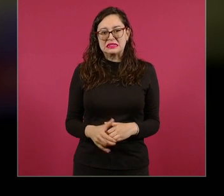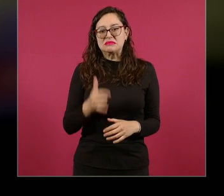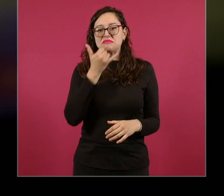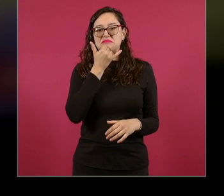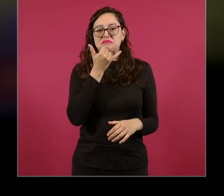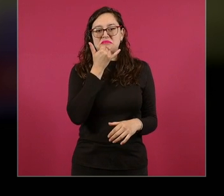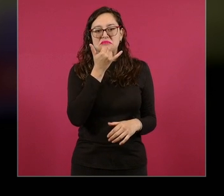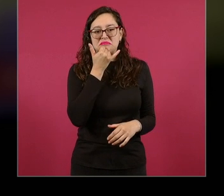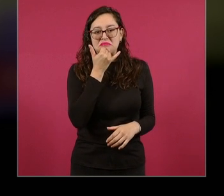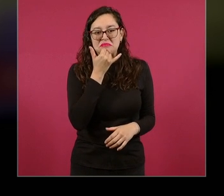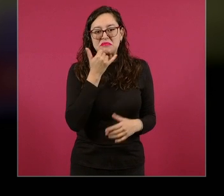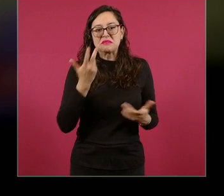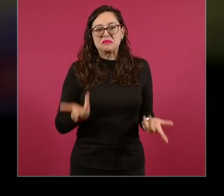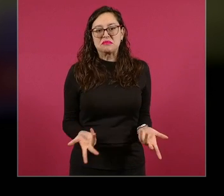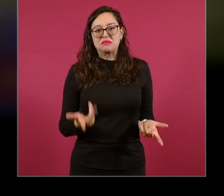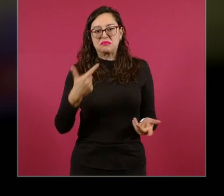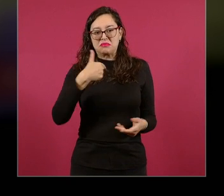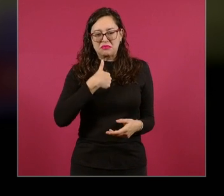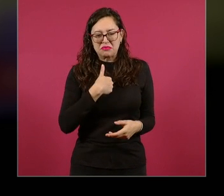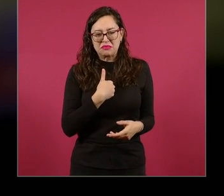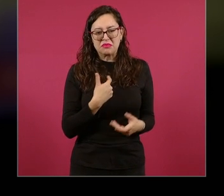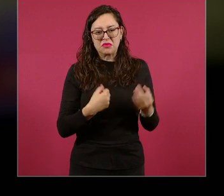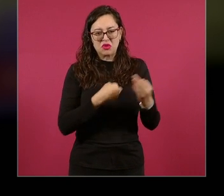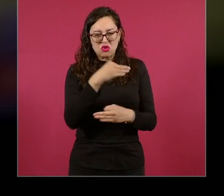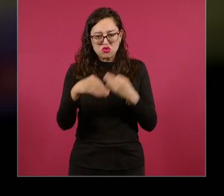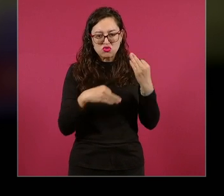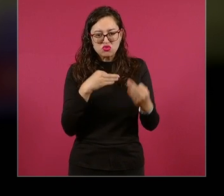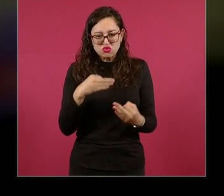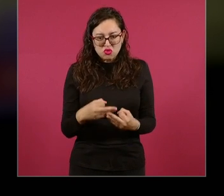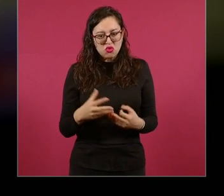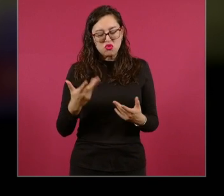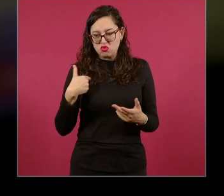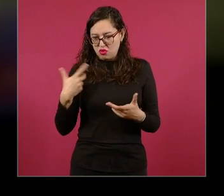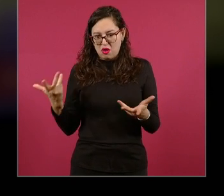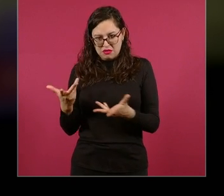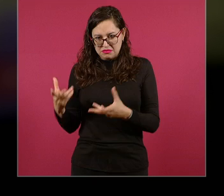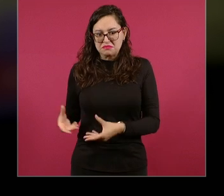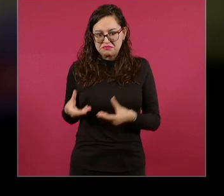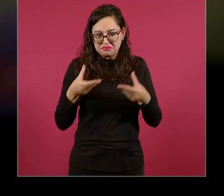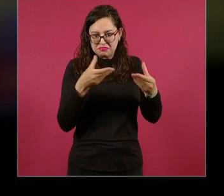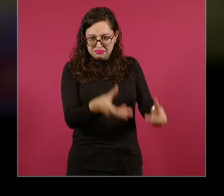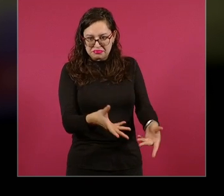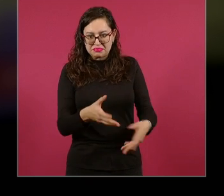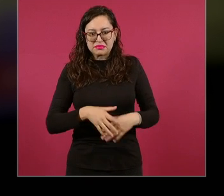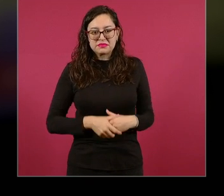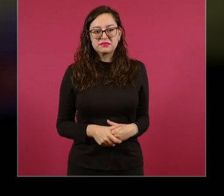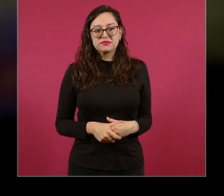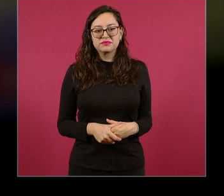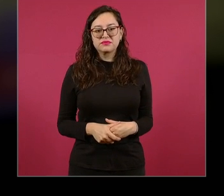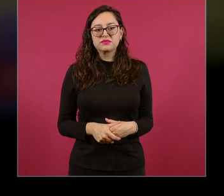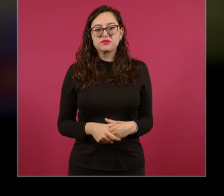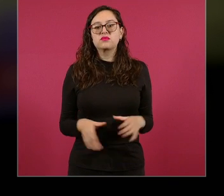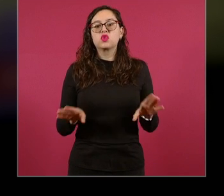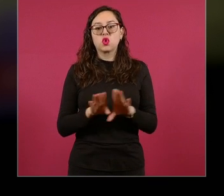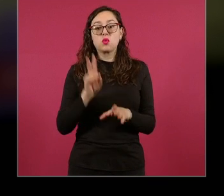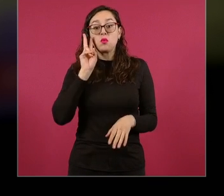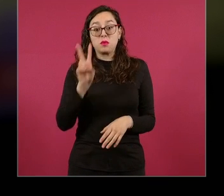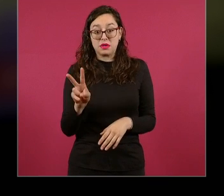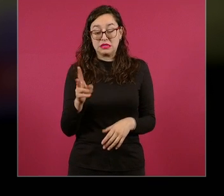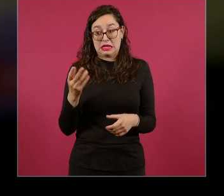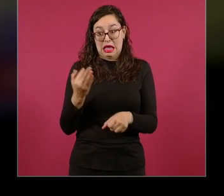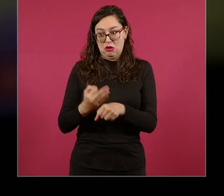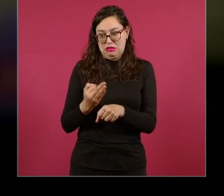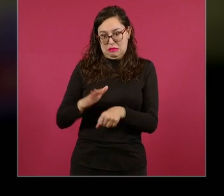Ingrid. Todo lo que me encargaste, Navarrito, todo. ¿A lo macho? A lo macho, mira. ¿Cómo ves? Más que está caliente.